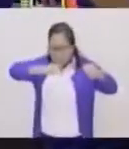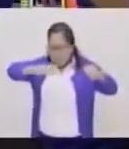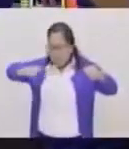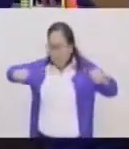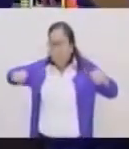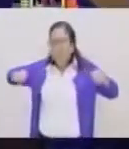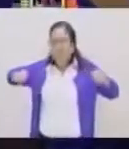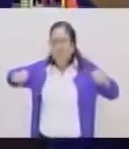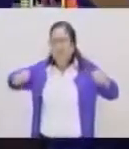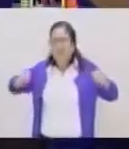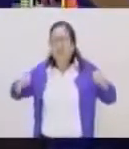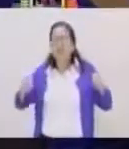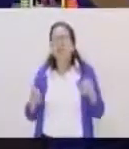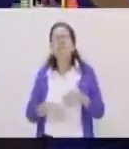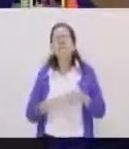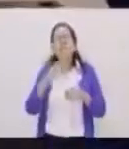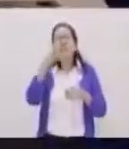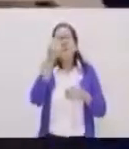Si nos damos cuenta,